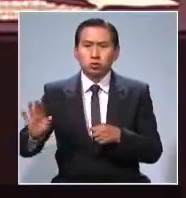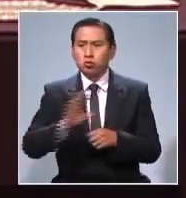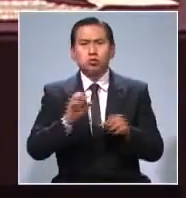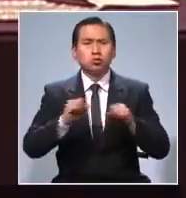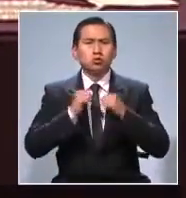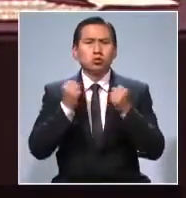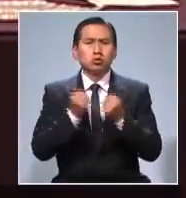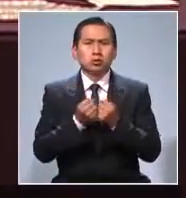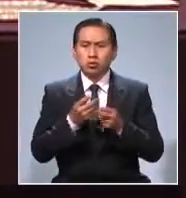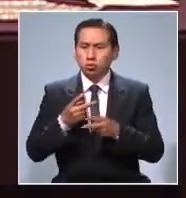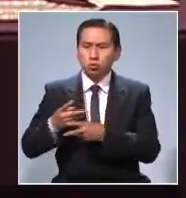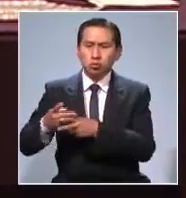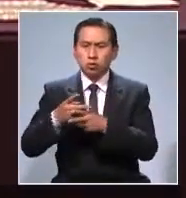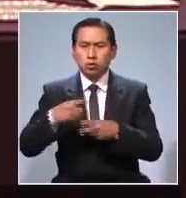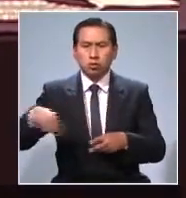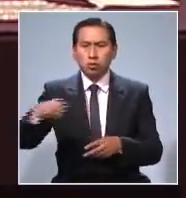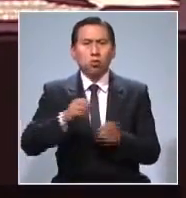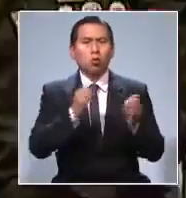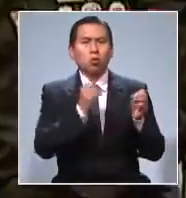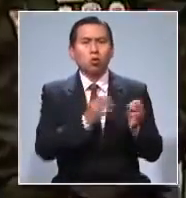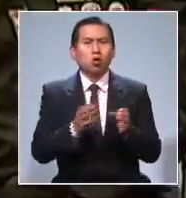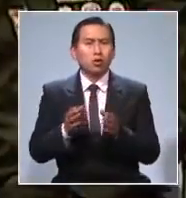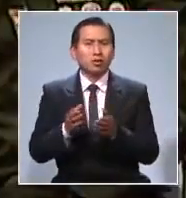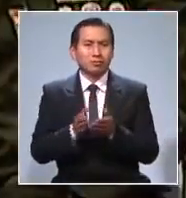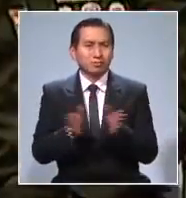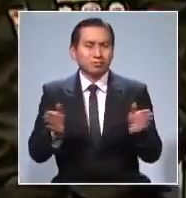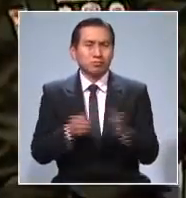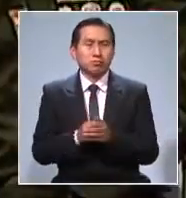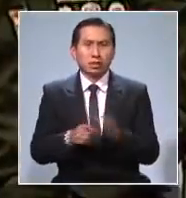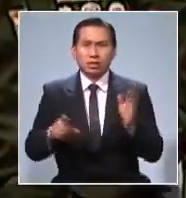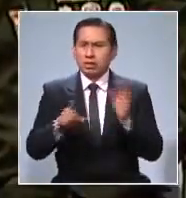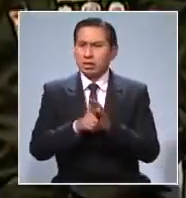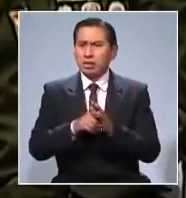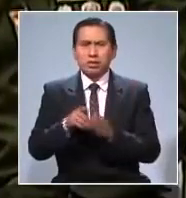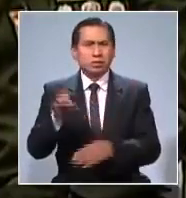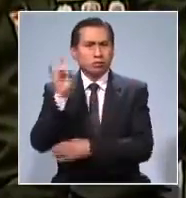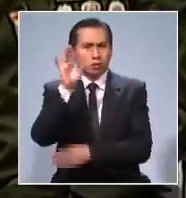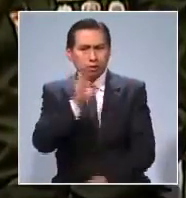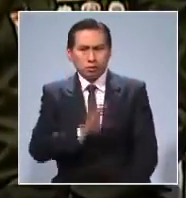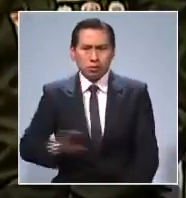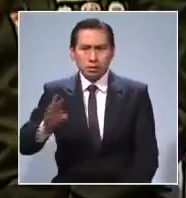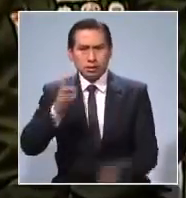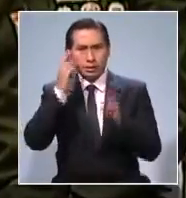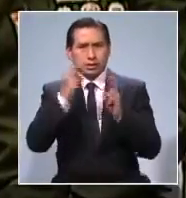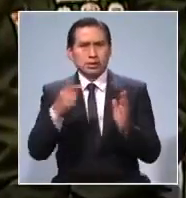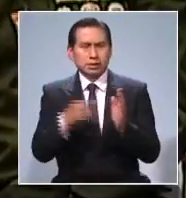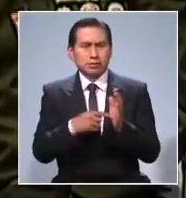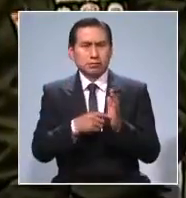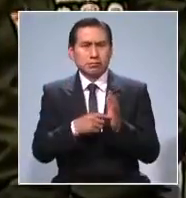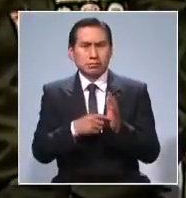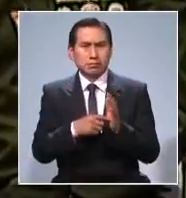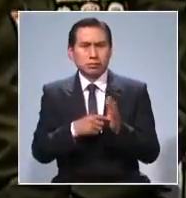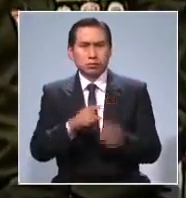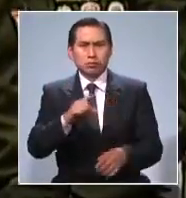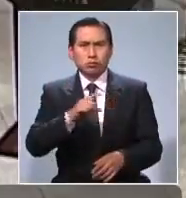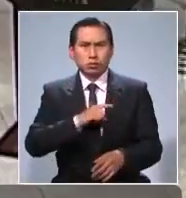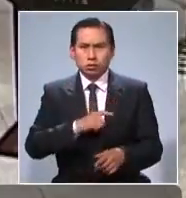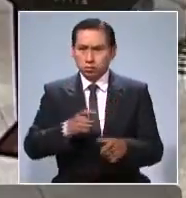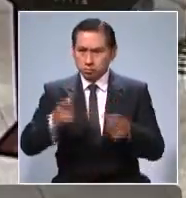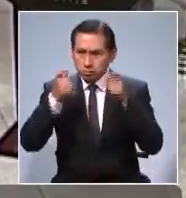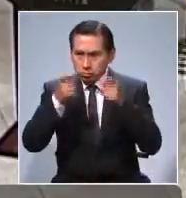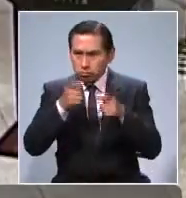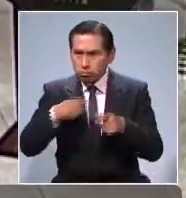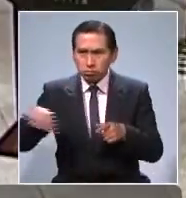la conservación del orden público y el cumplimiento de las leyes en todo el territorio boliviano, ejerciendo la función policial de